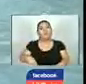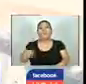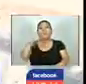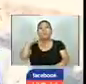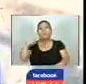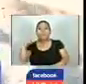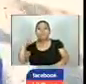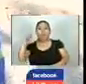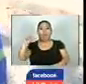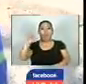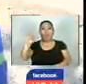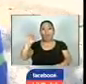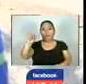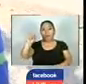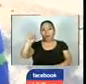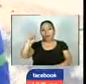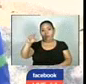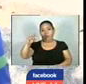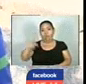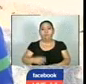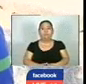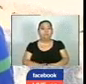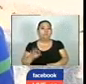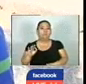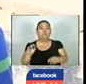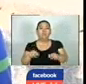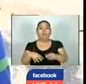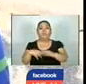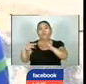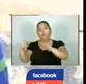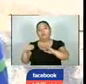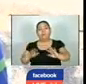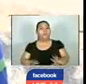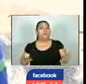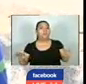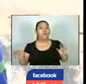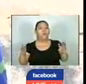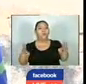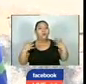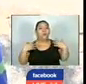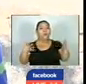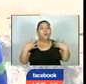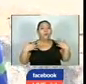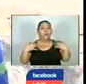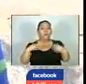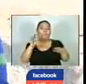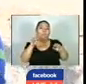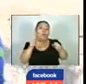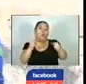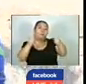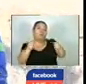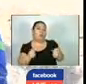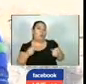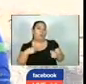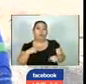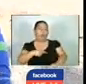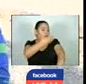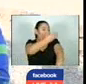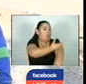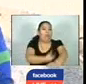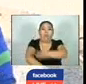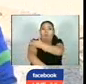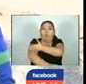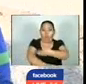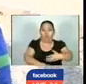Cafetalón. Estar así, por ejemplo, afuera, pues, por el calor, pues, no es recomendable tampoco andar con manga corta,